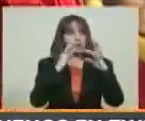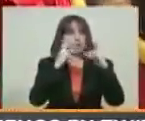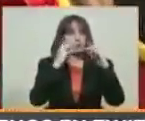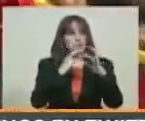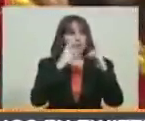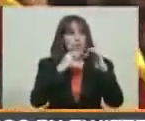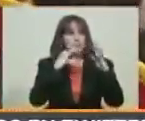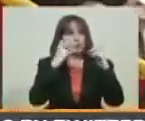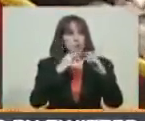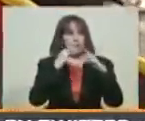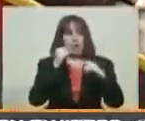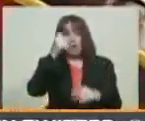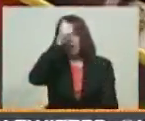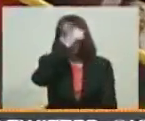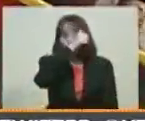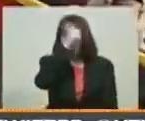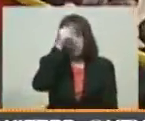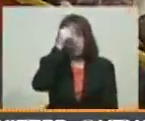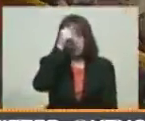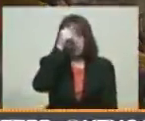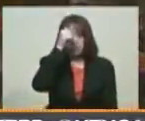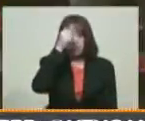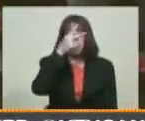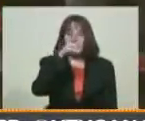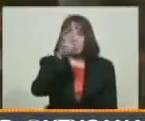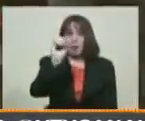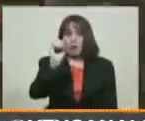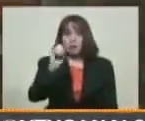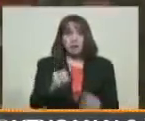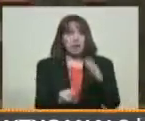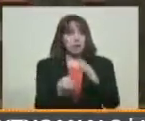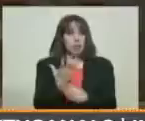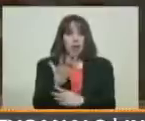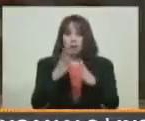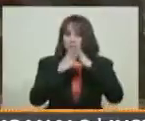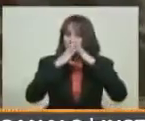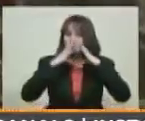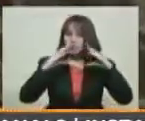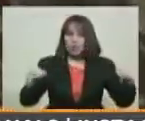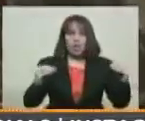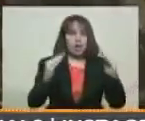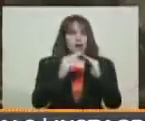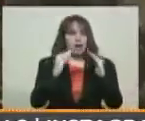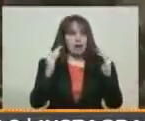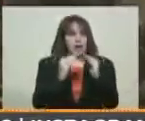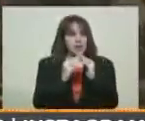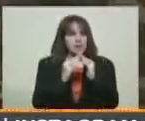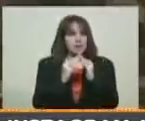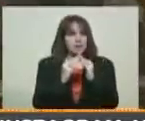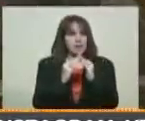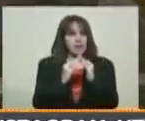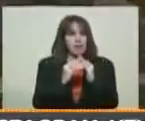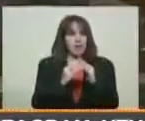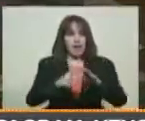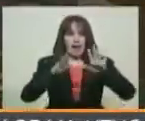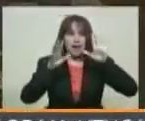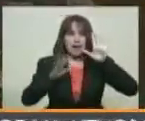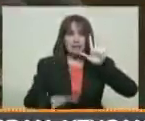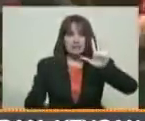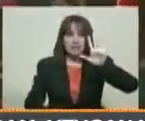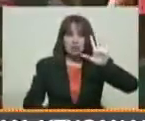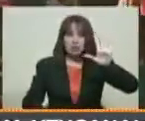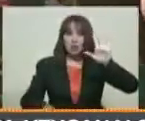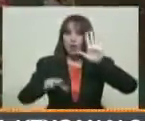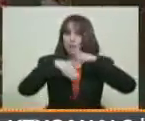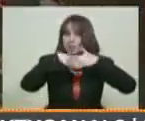porque el domingo 20 de mayo en todas las casas a las 5 de la